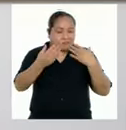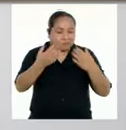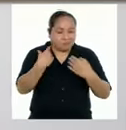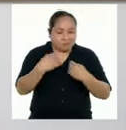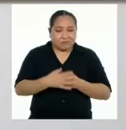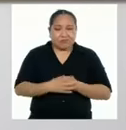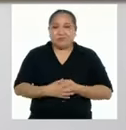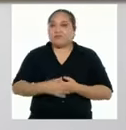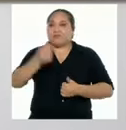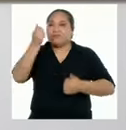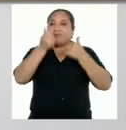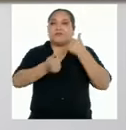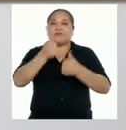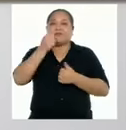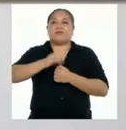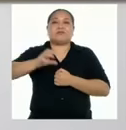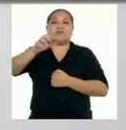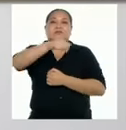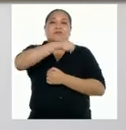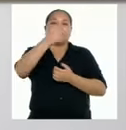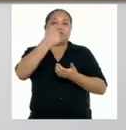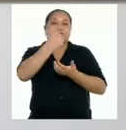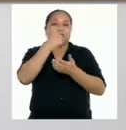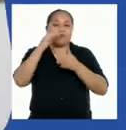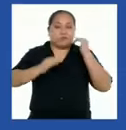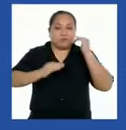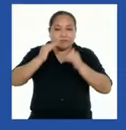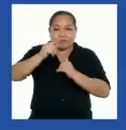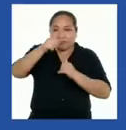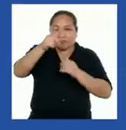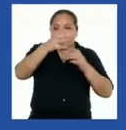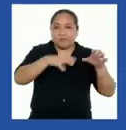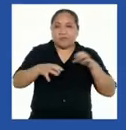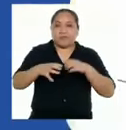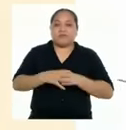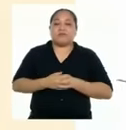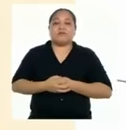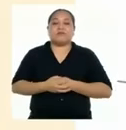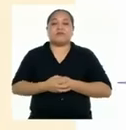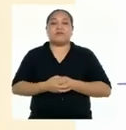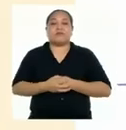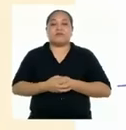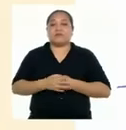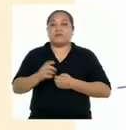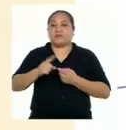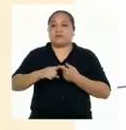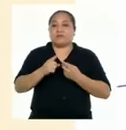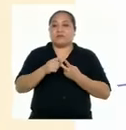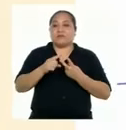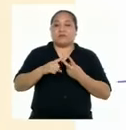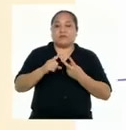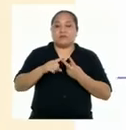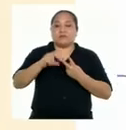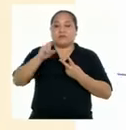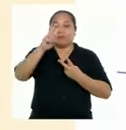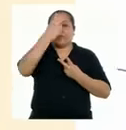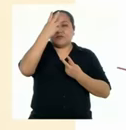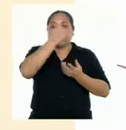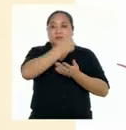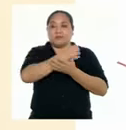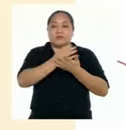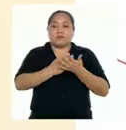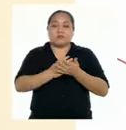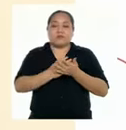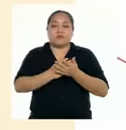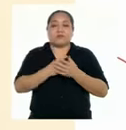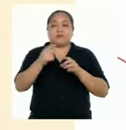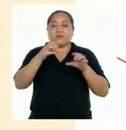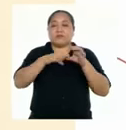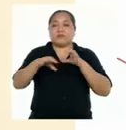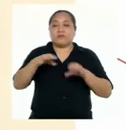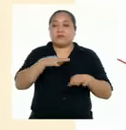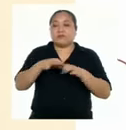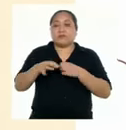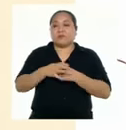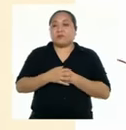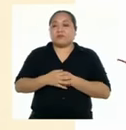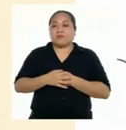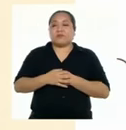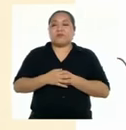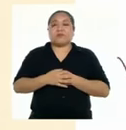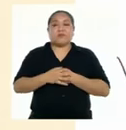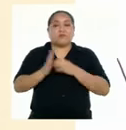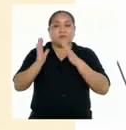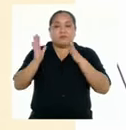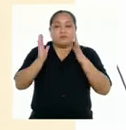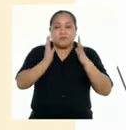Cuéntanos, ¿cuál es el otro paso que seguiste? El segundo paso que realicé para poder planificar mi texto fue organizar